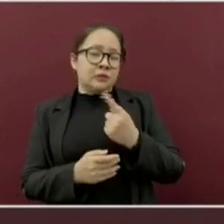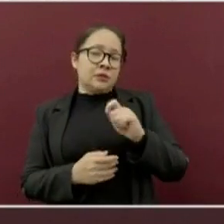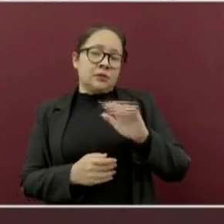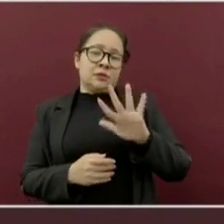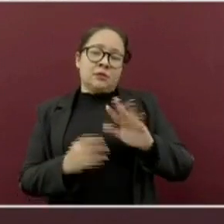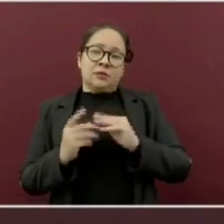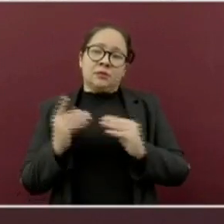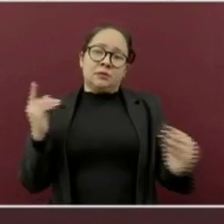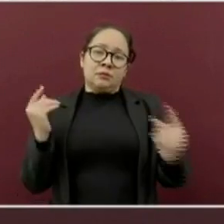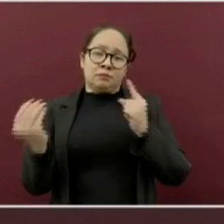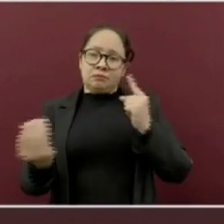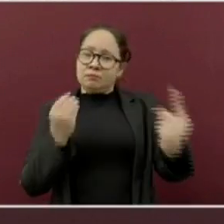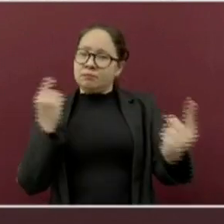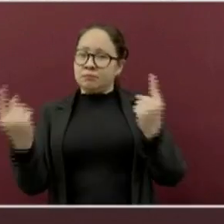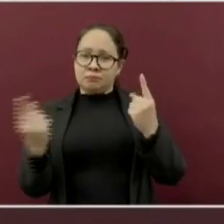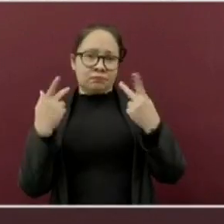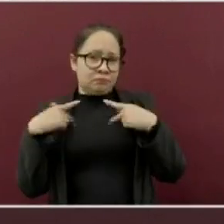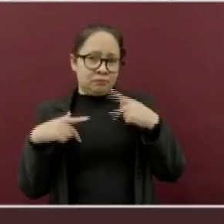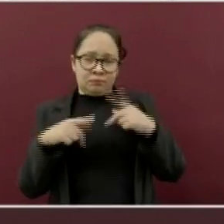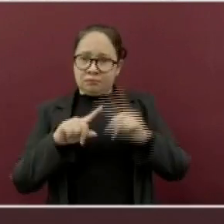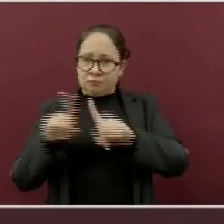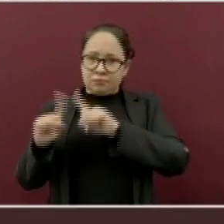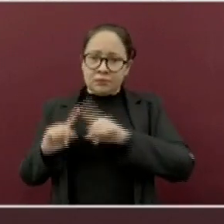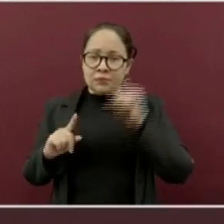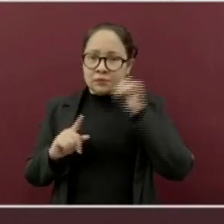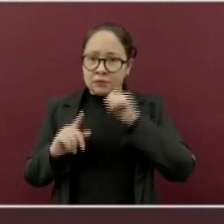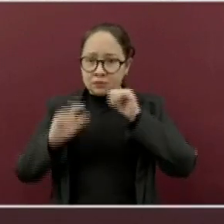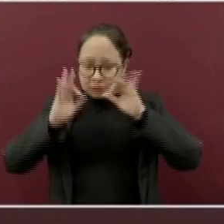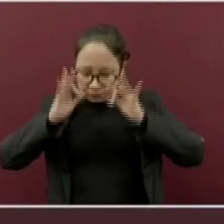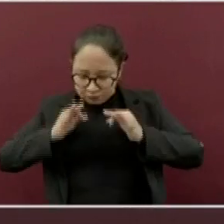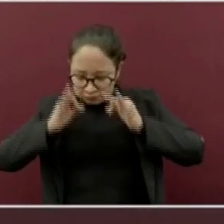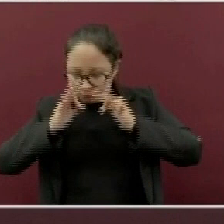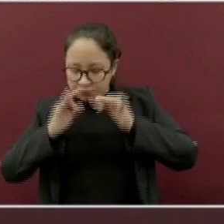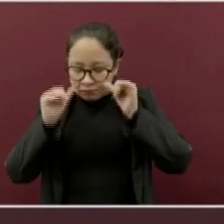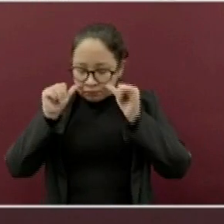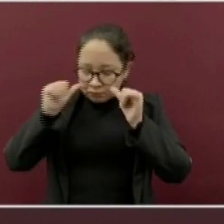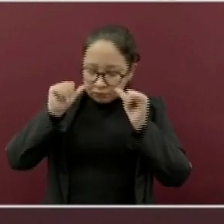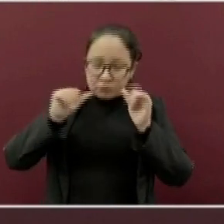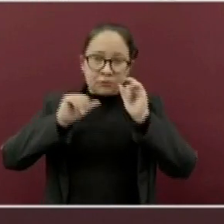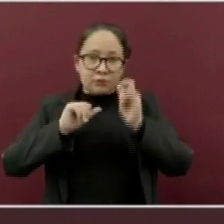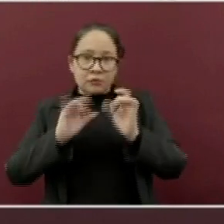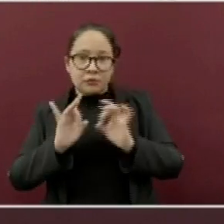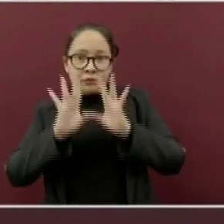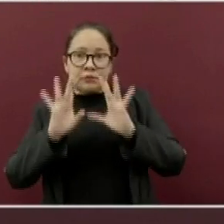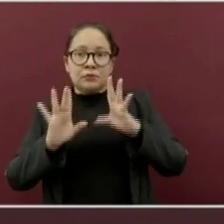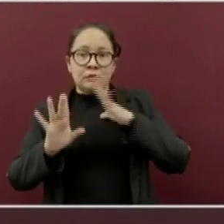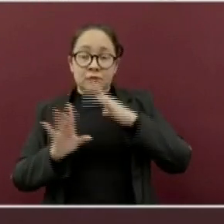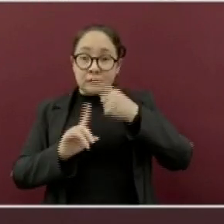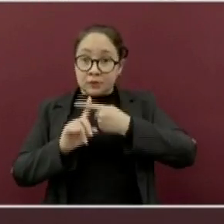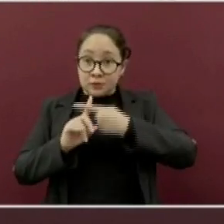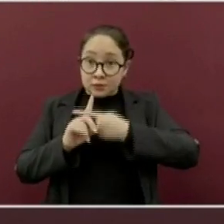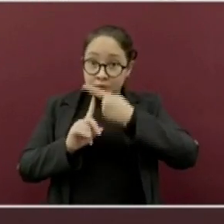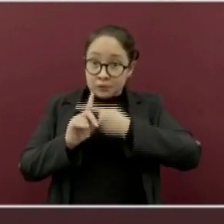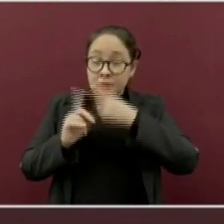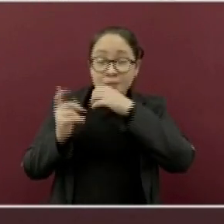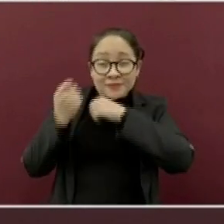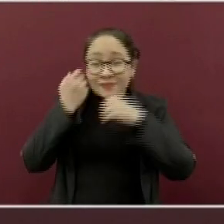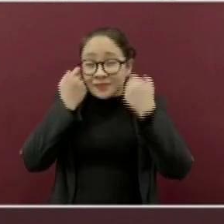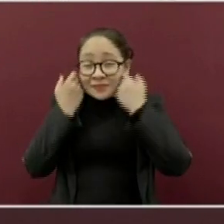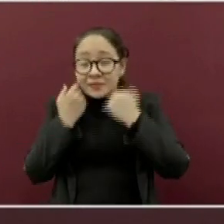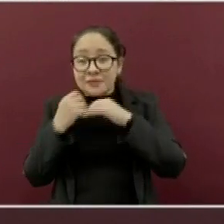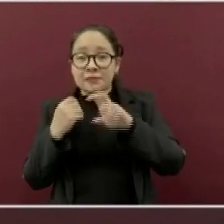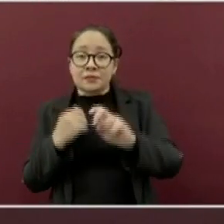de distancia de las demás personas, estar atento o atenta a la aparición de fiebre mayor de 38